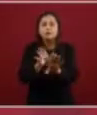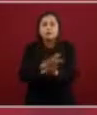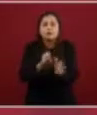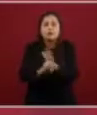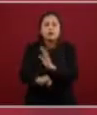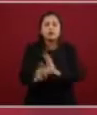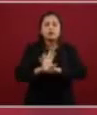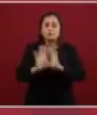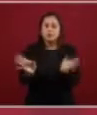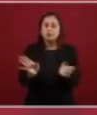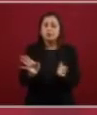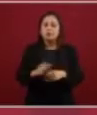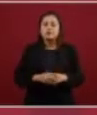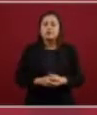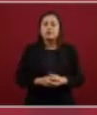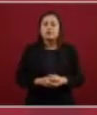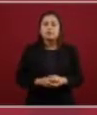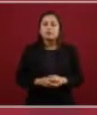que venía